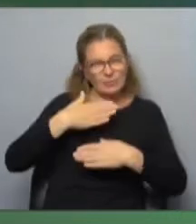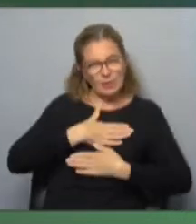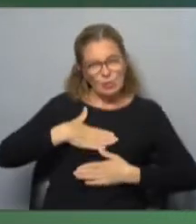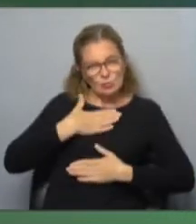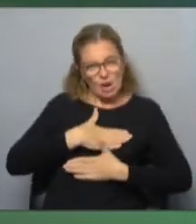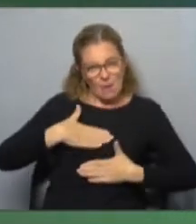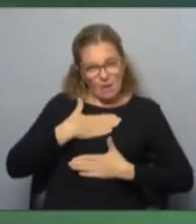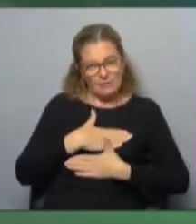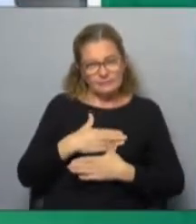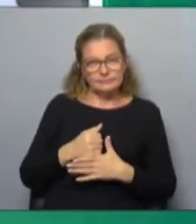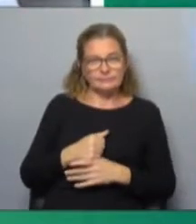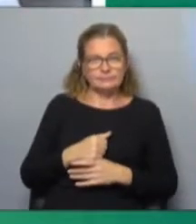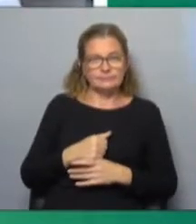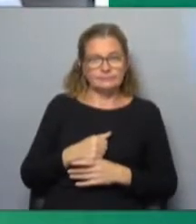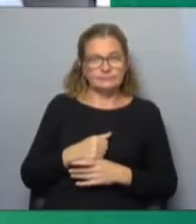duchaba.